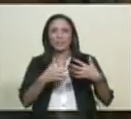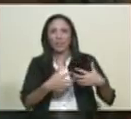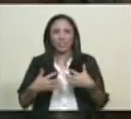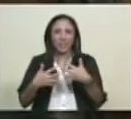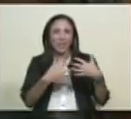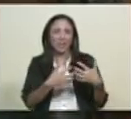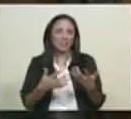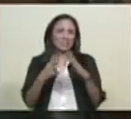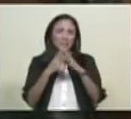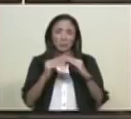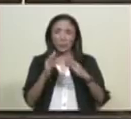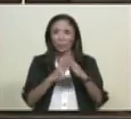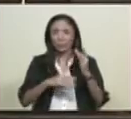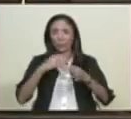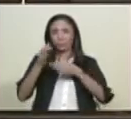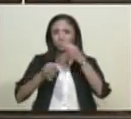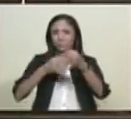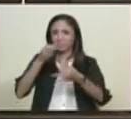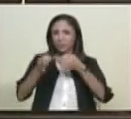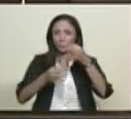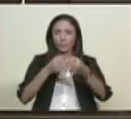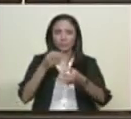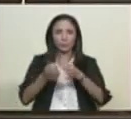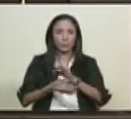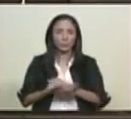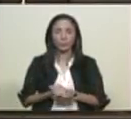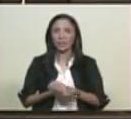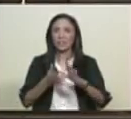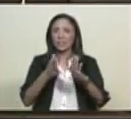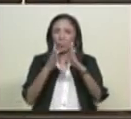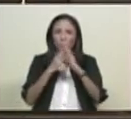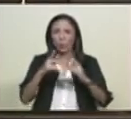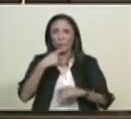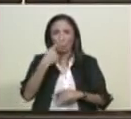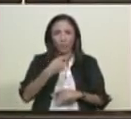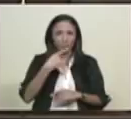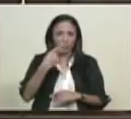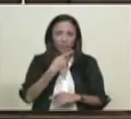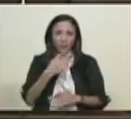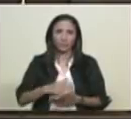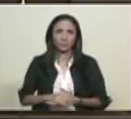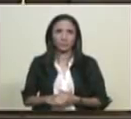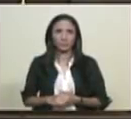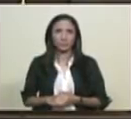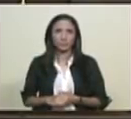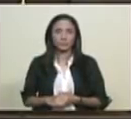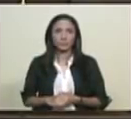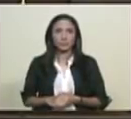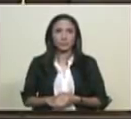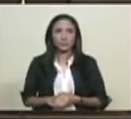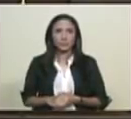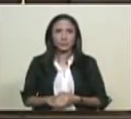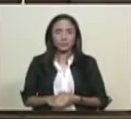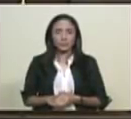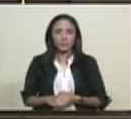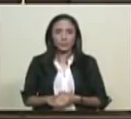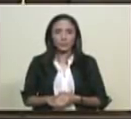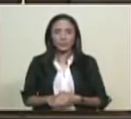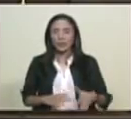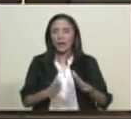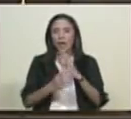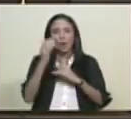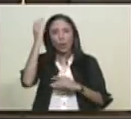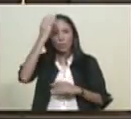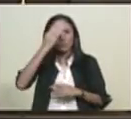hizo una descripción perfecta del proceso histórico en una línea ascendente de creación de